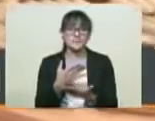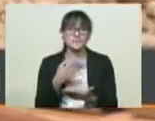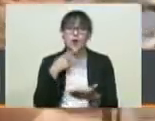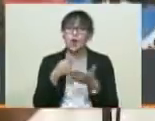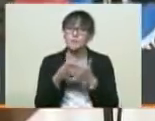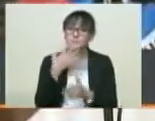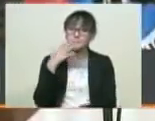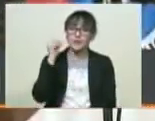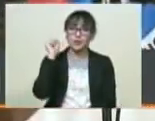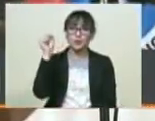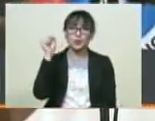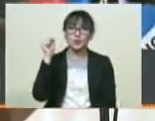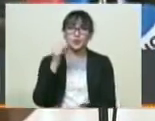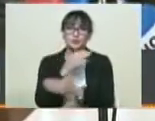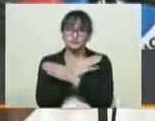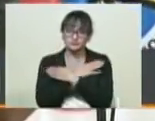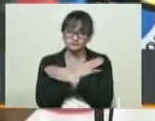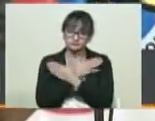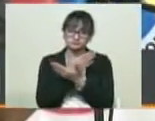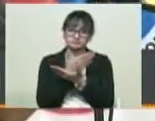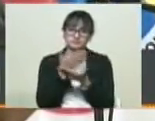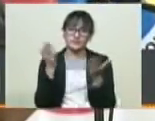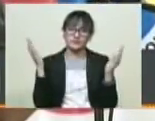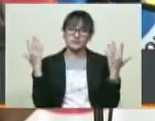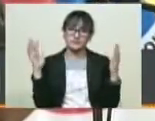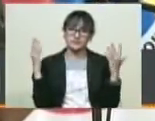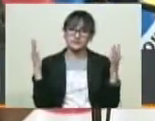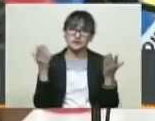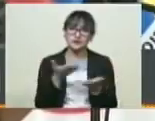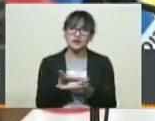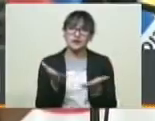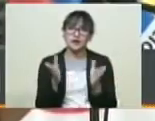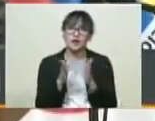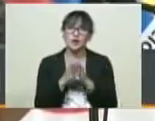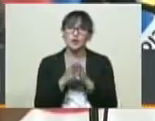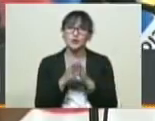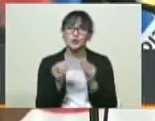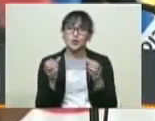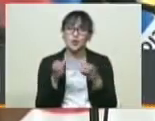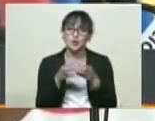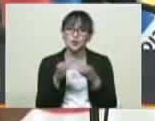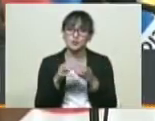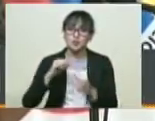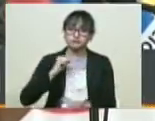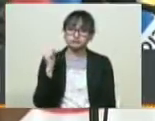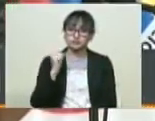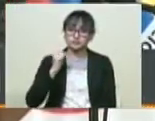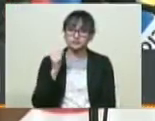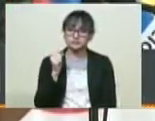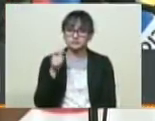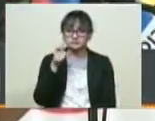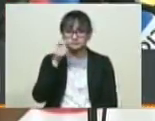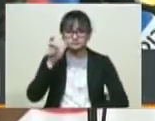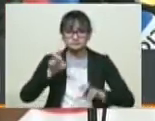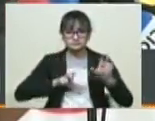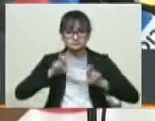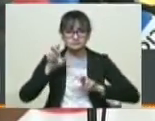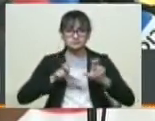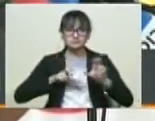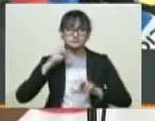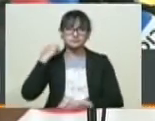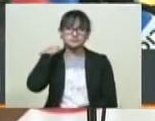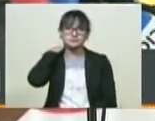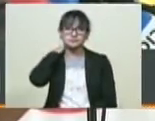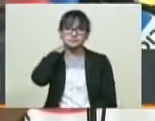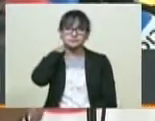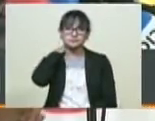queremos felicitar a todos los organismos de inteligencia que se